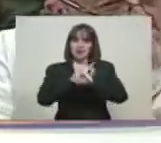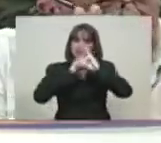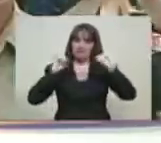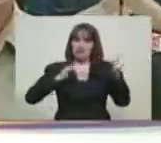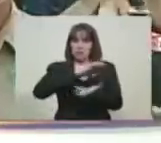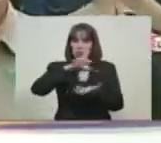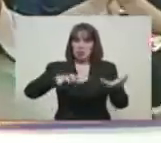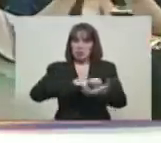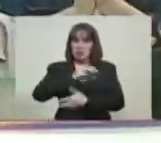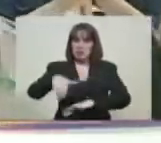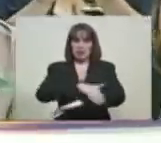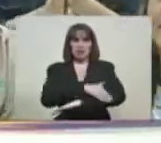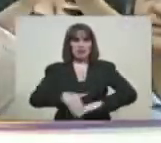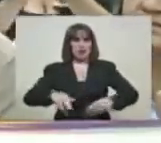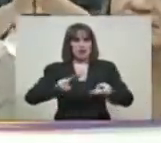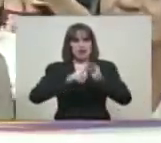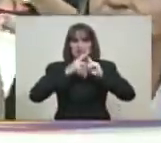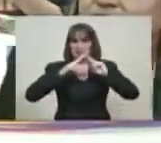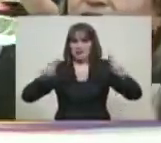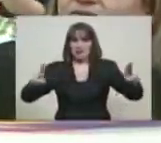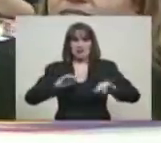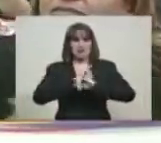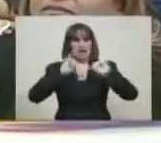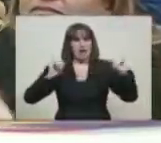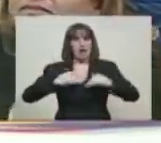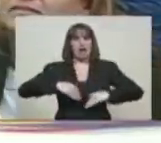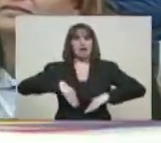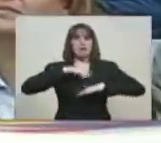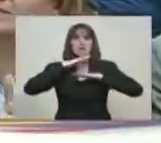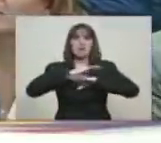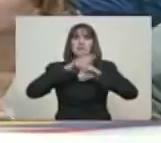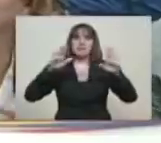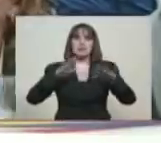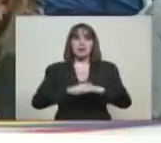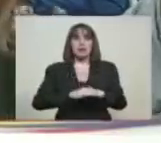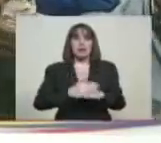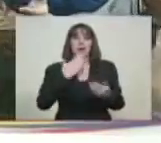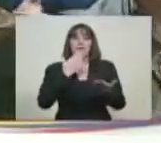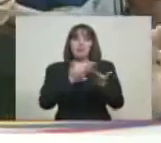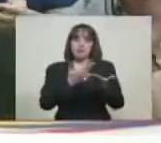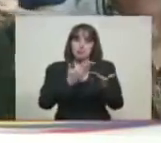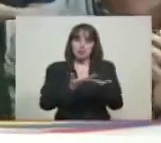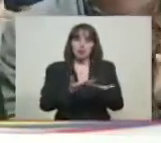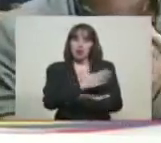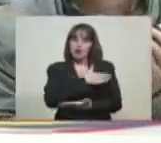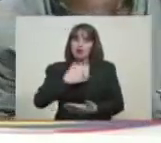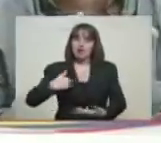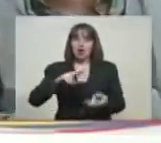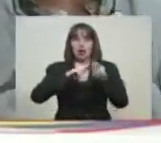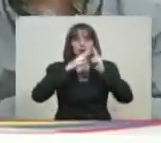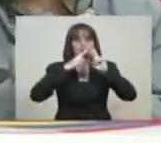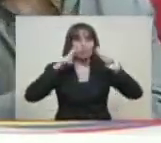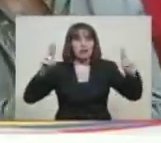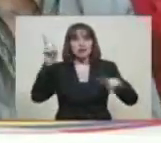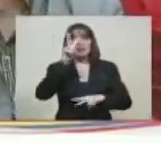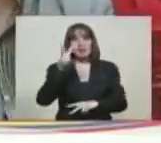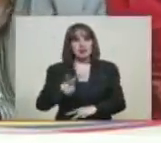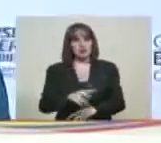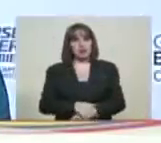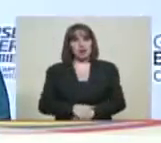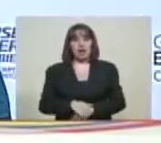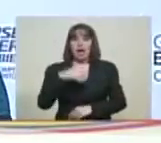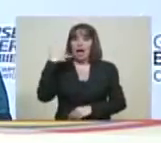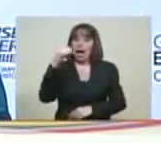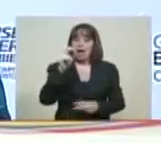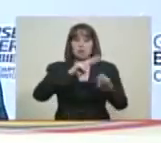de conspiraciones basta pido por la paz de venezuela con la pasta es posible